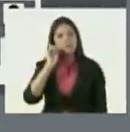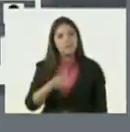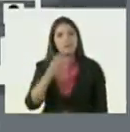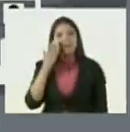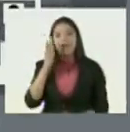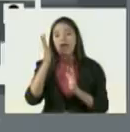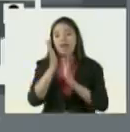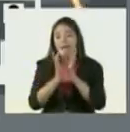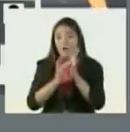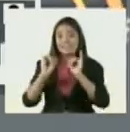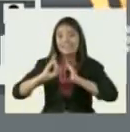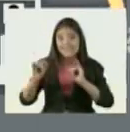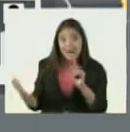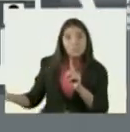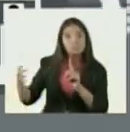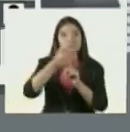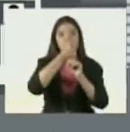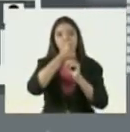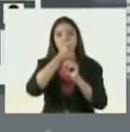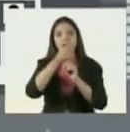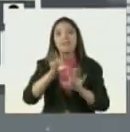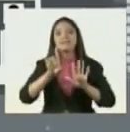abril logramos la meta,